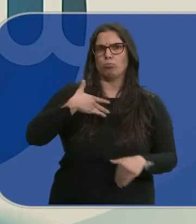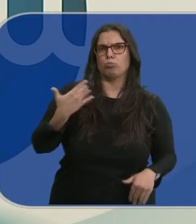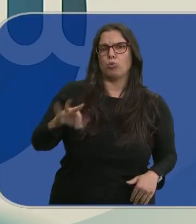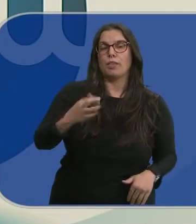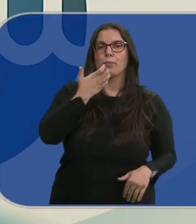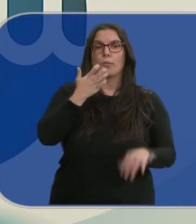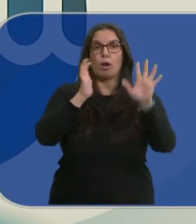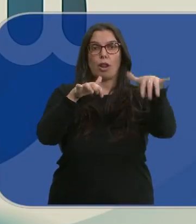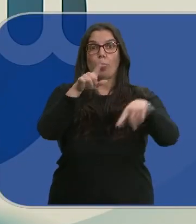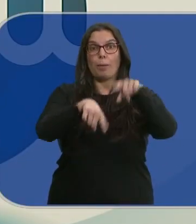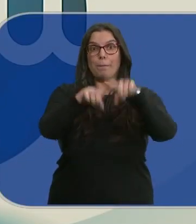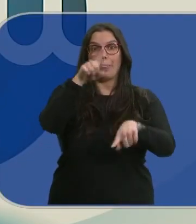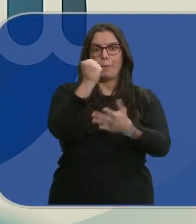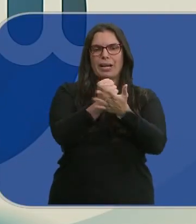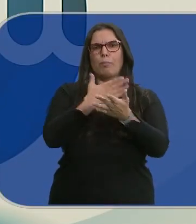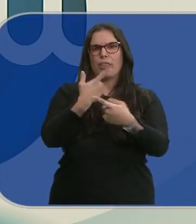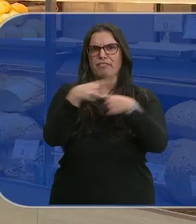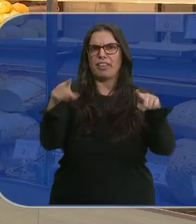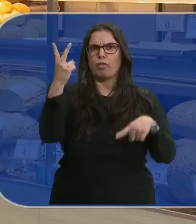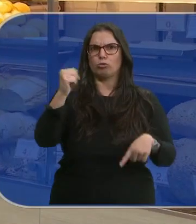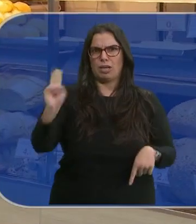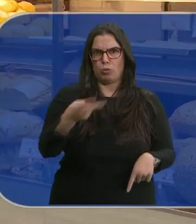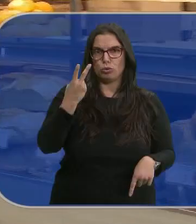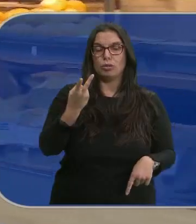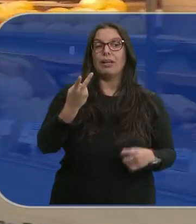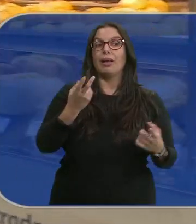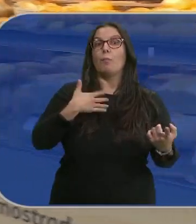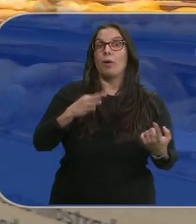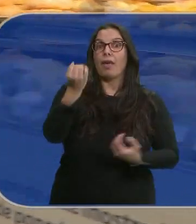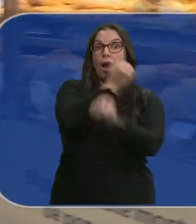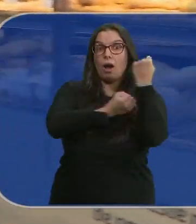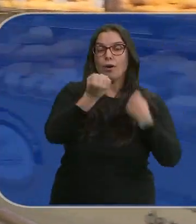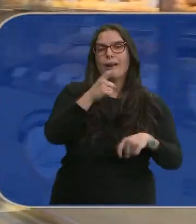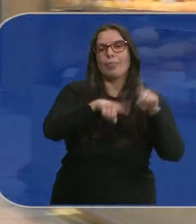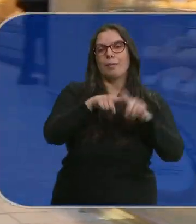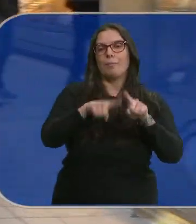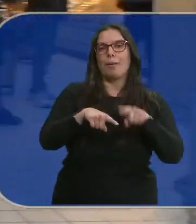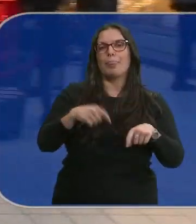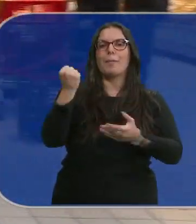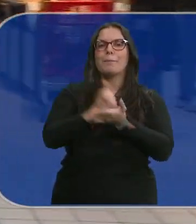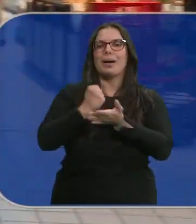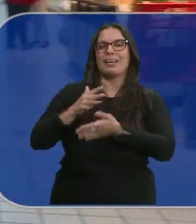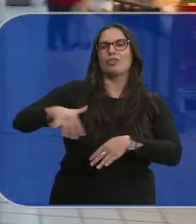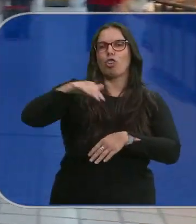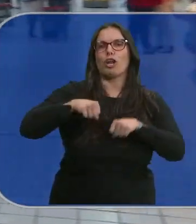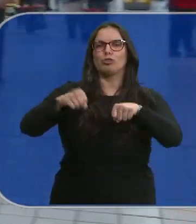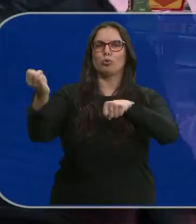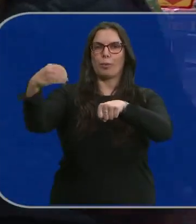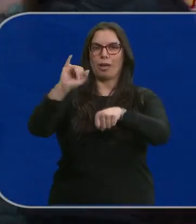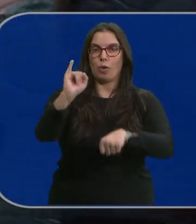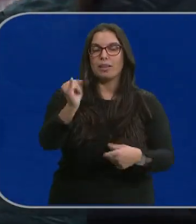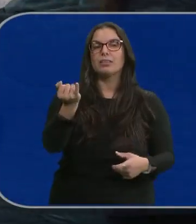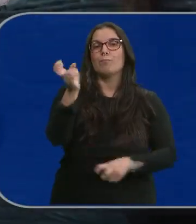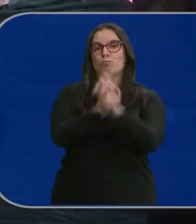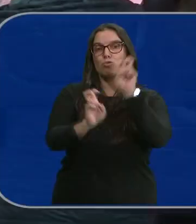por ejemplo León, donde son casi 2.000 euros al año. Esa posibilidad de ahorro va ligada a la oferta de supermercados de la zona, siendo más fácil